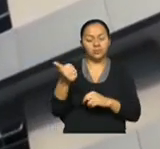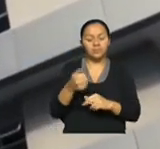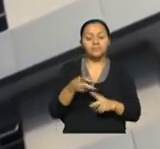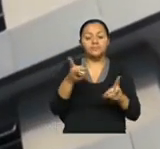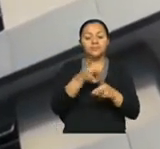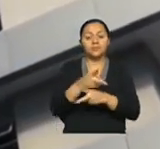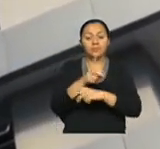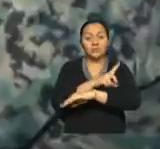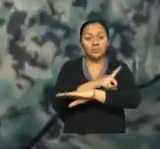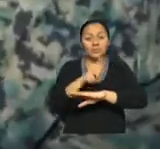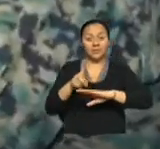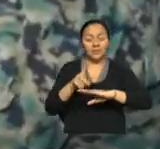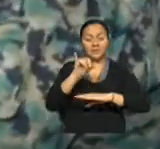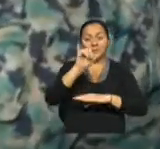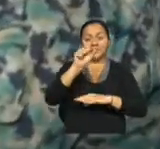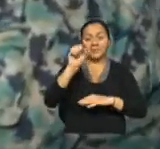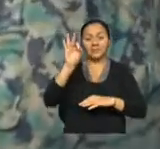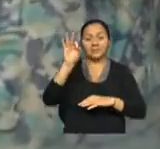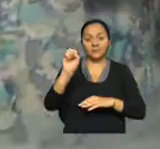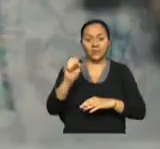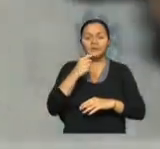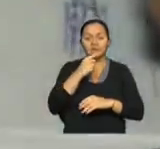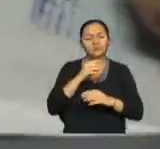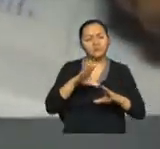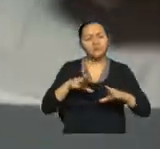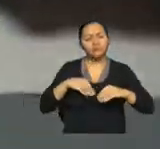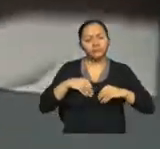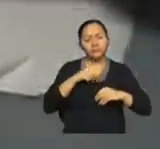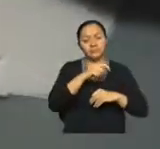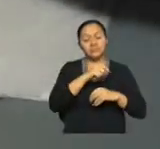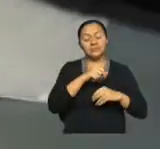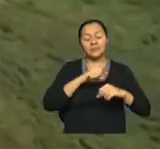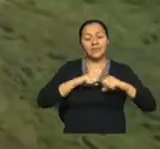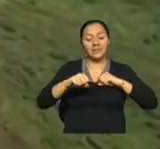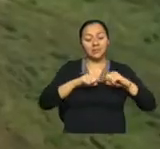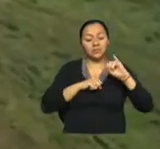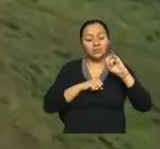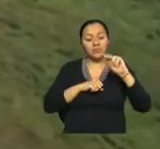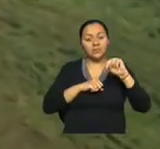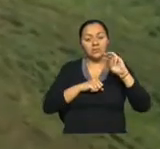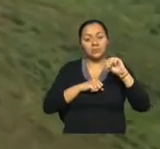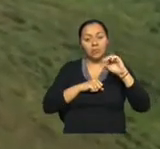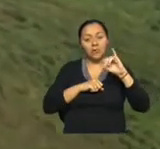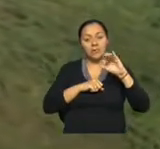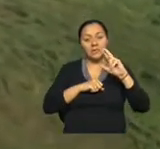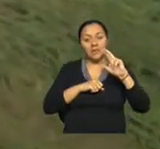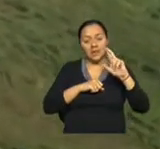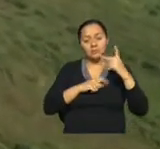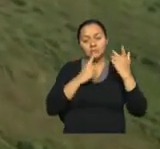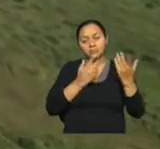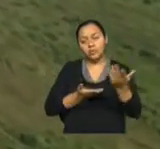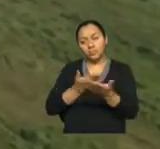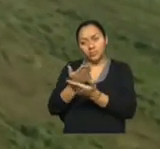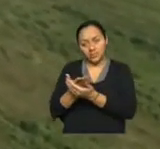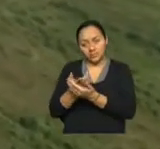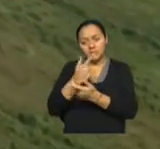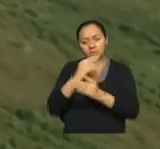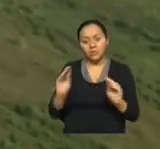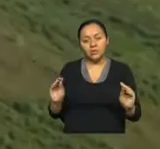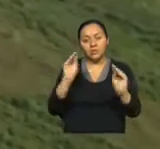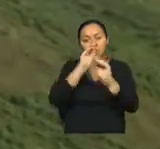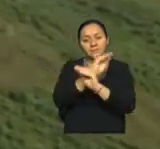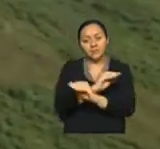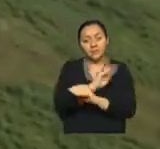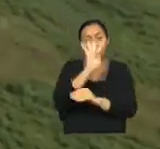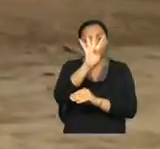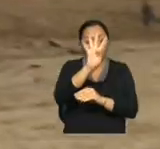del ISFA resolvió aceptar la propuesta realizada por el Servicio de Gestión Inmobiliaria del Sector Público Inmobiliar y transferirle los